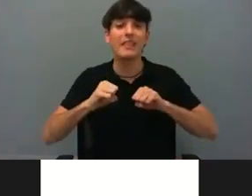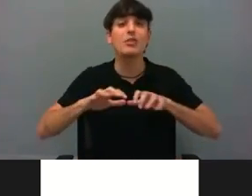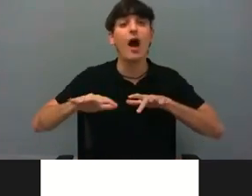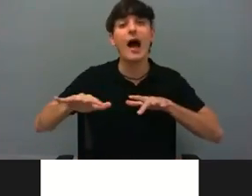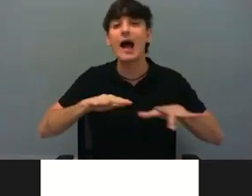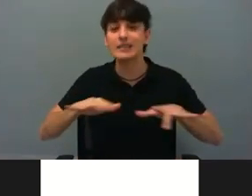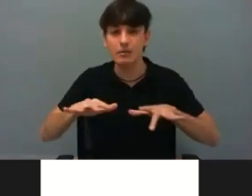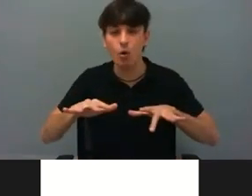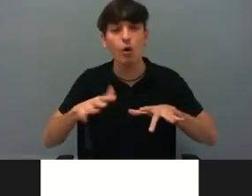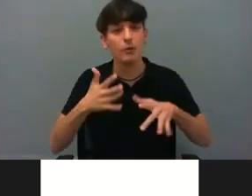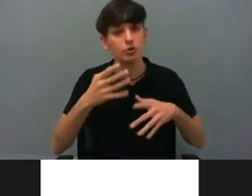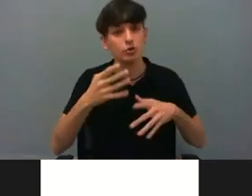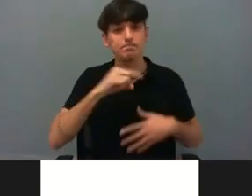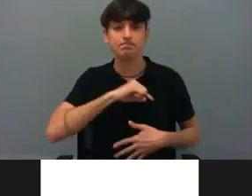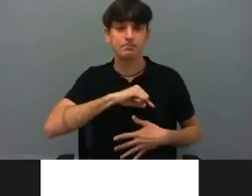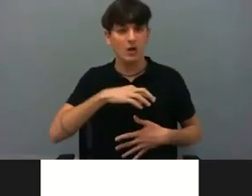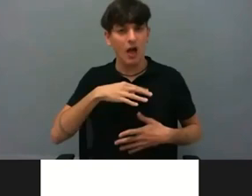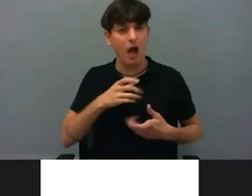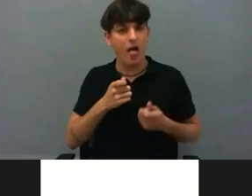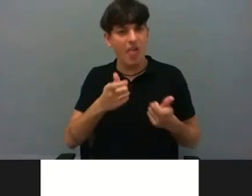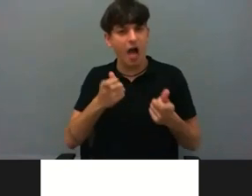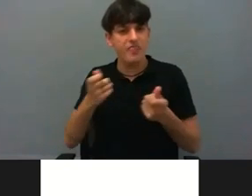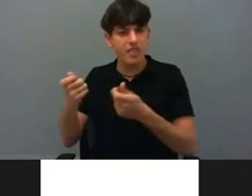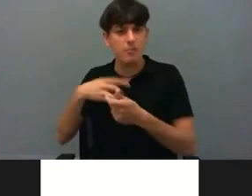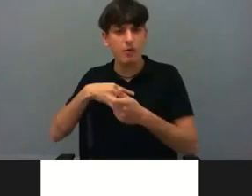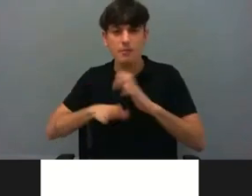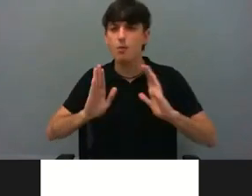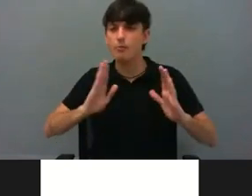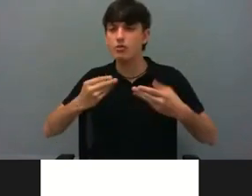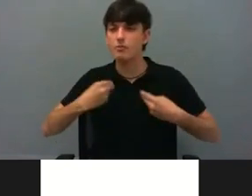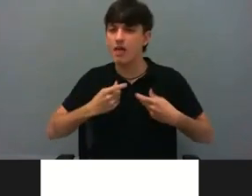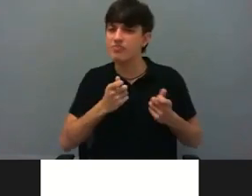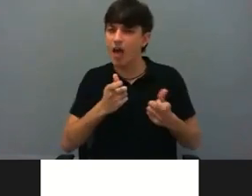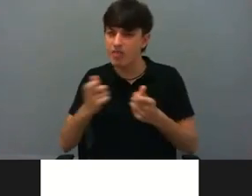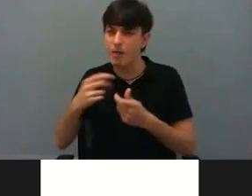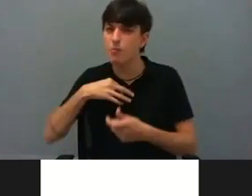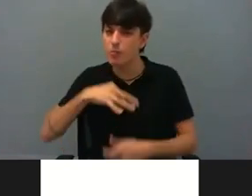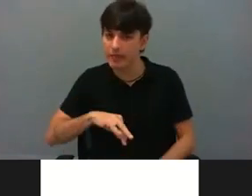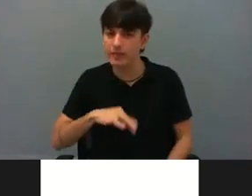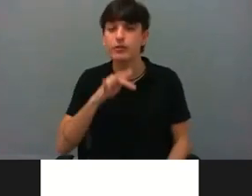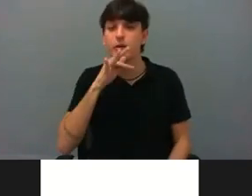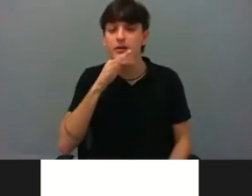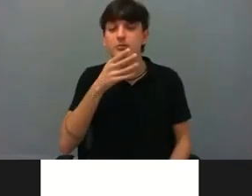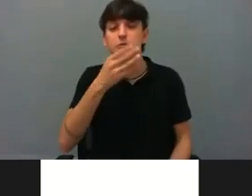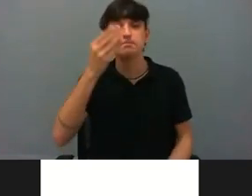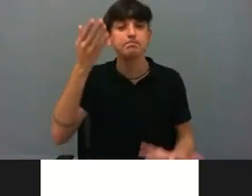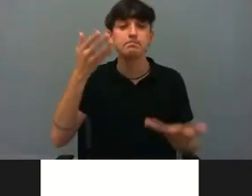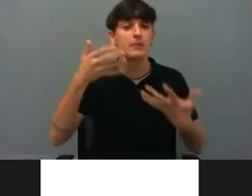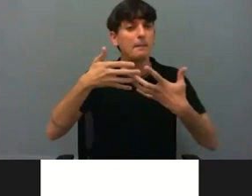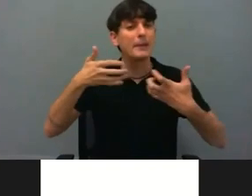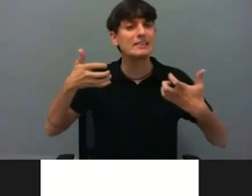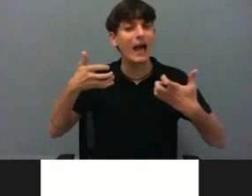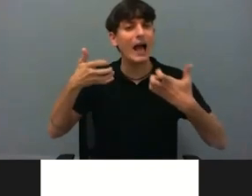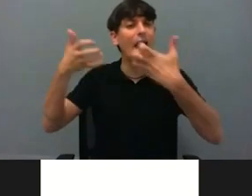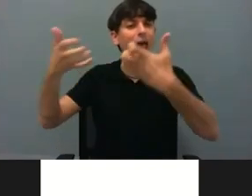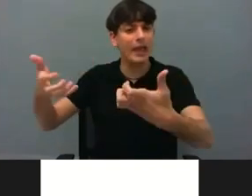que puedes aportar en este momento de tu vida, ¿qué mensaje lanzarías a las mujeres que están en una situación